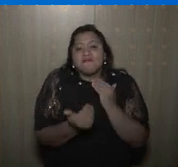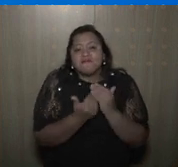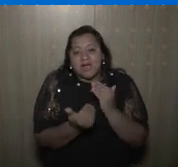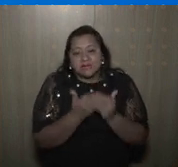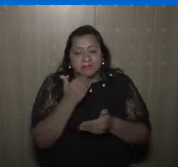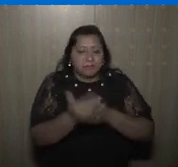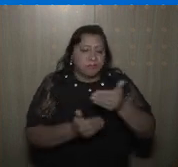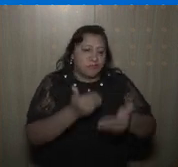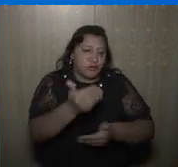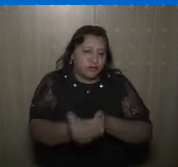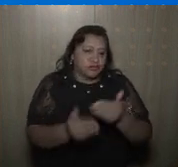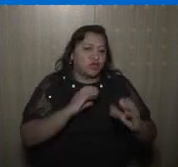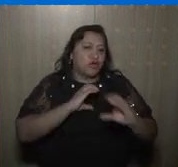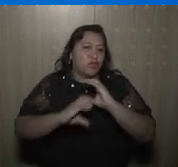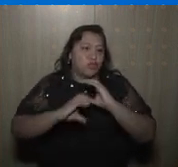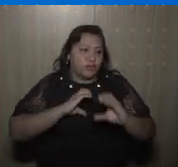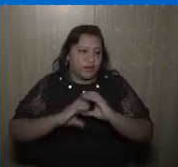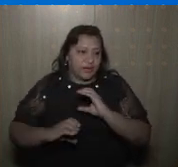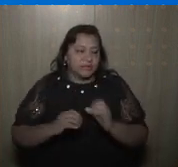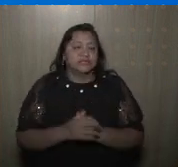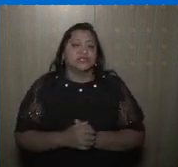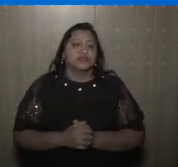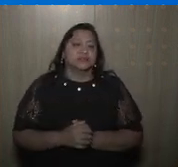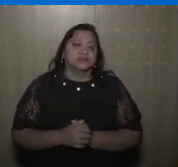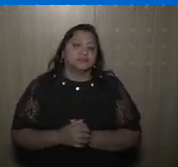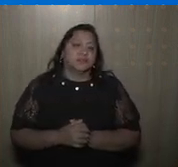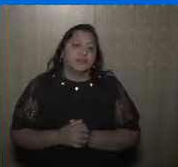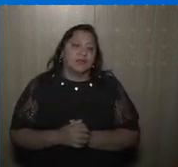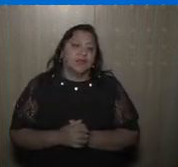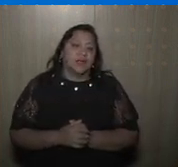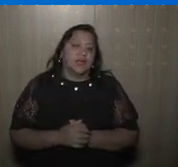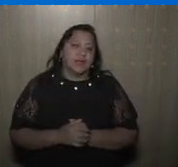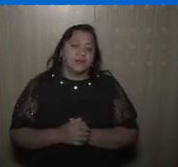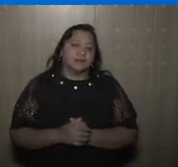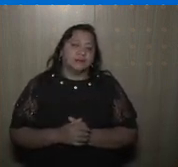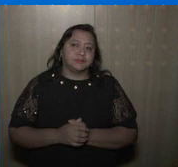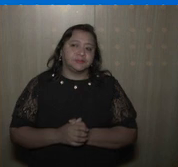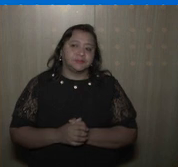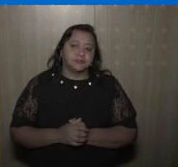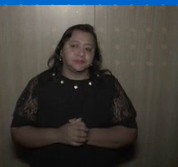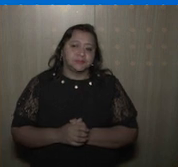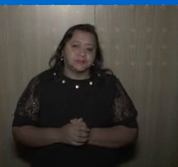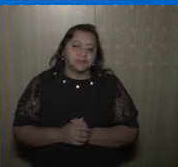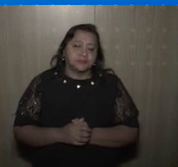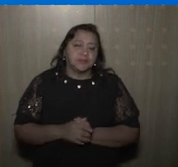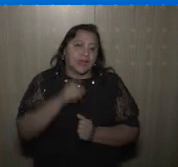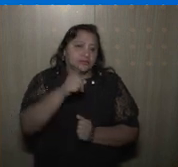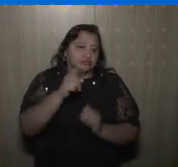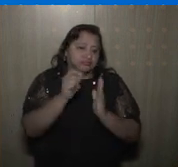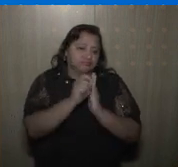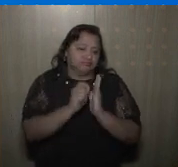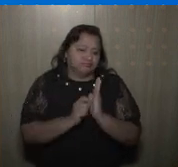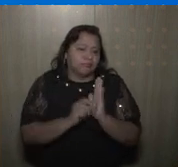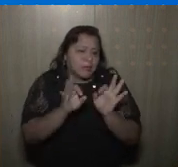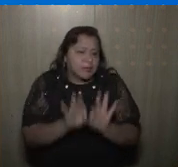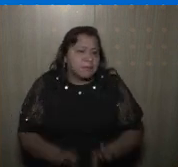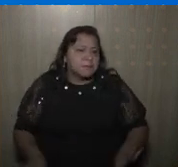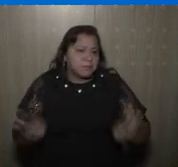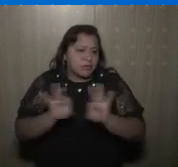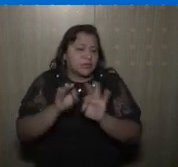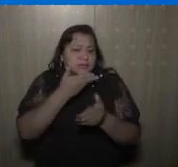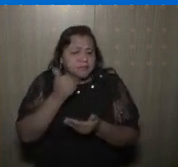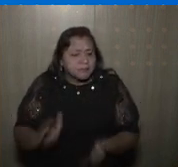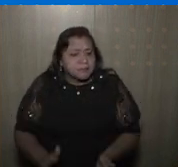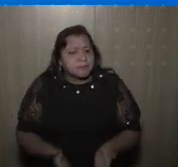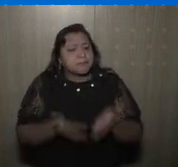procesos de comunicación en las diferentes fases de la etapa de prerradicado. Son aspectos a mejorar que esperamos se tengan en